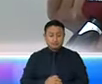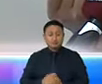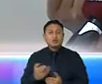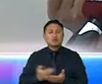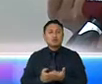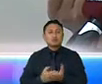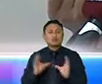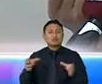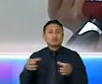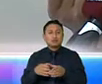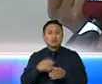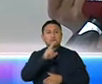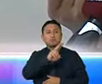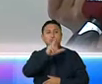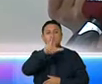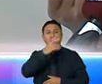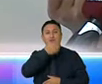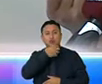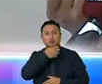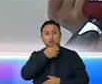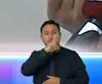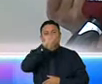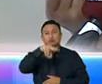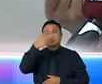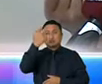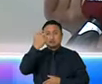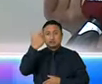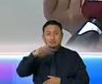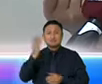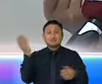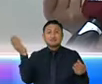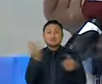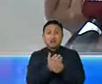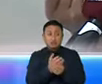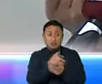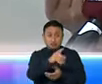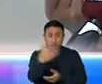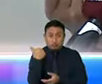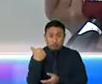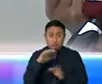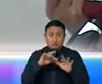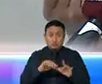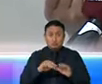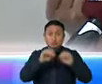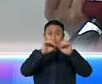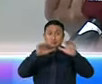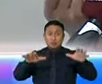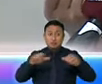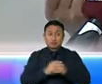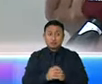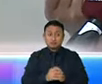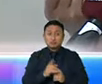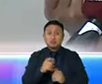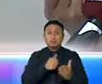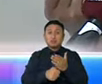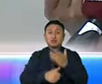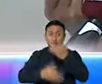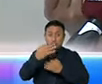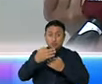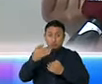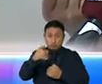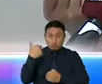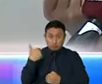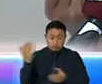de 23 de agosto del 2013, cuya acta debe reposar en la Secretaría General del Ministerio de